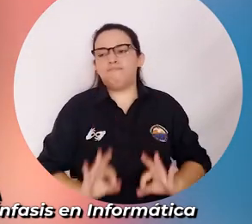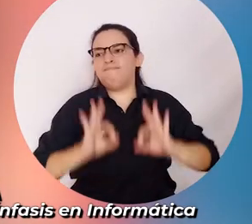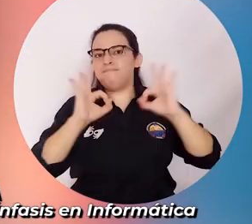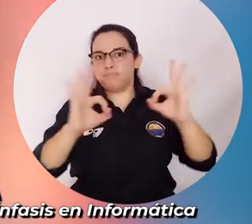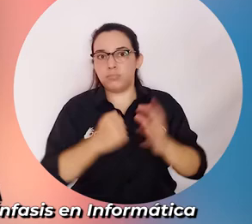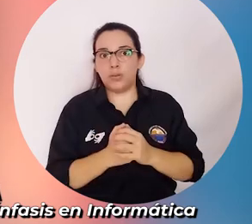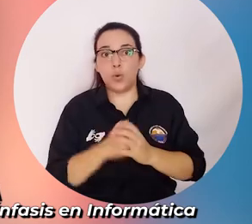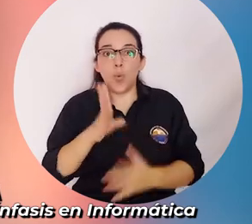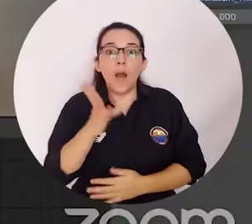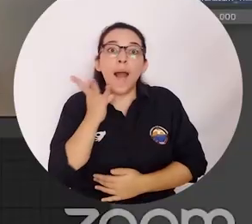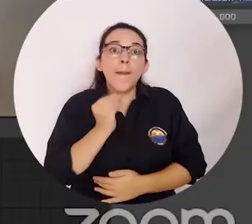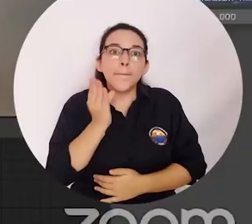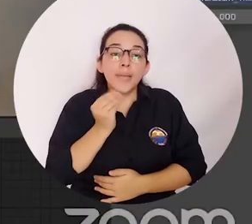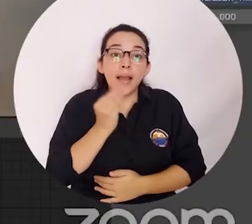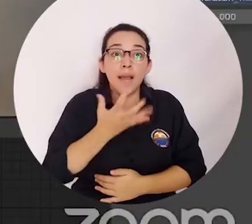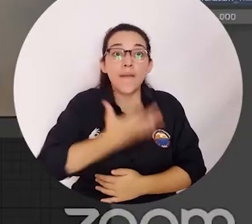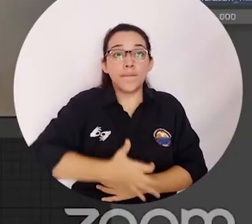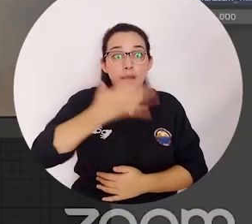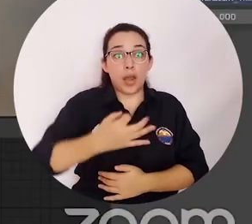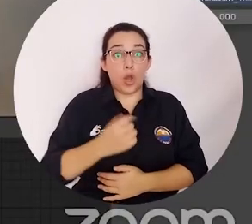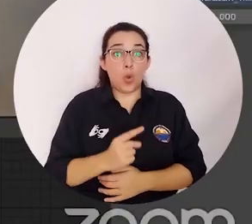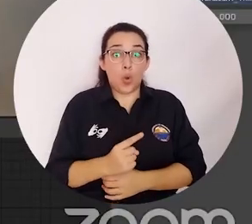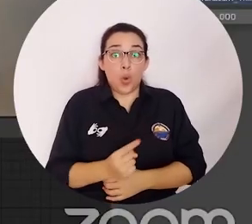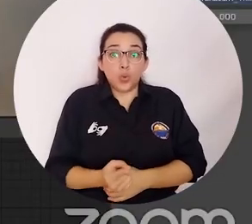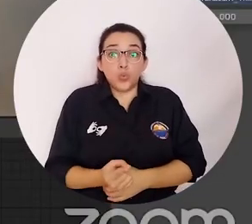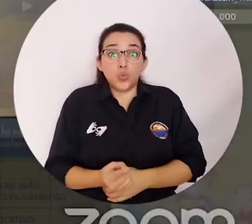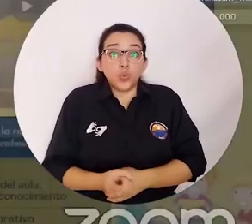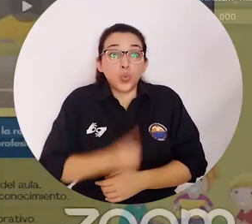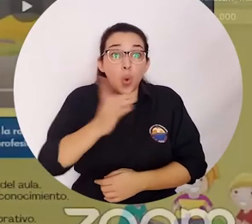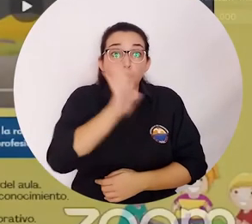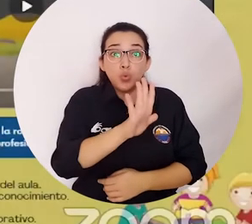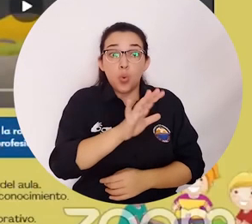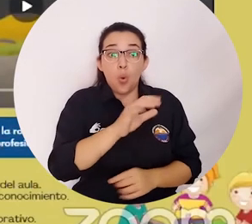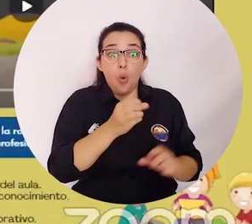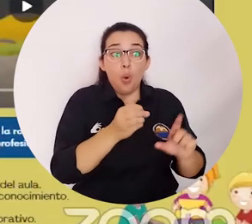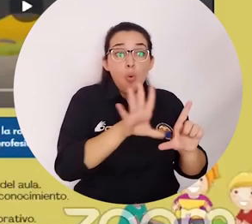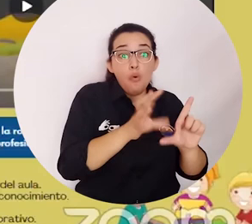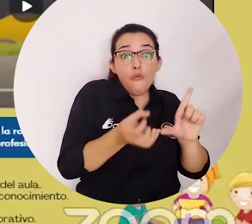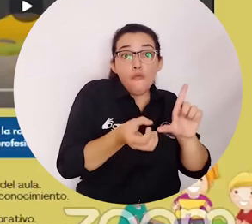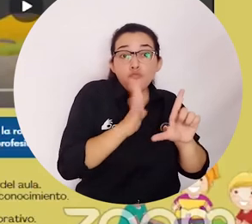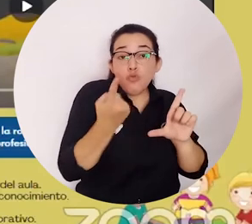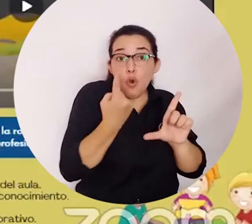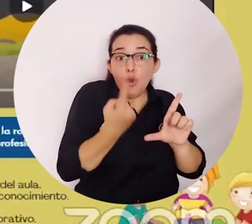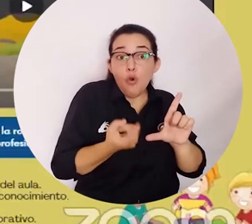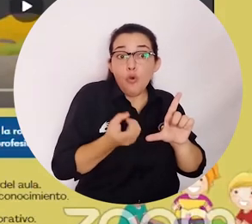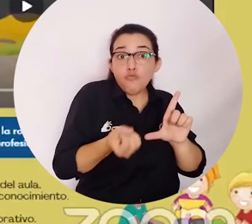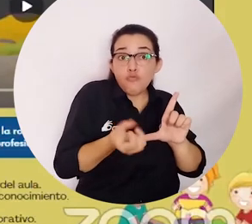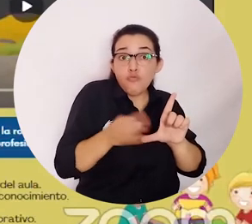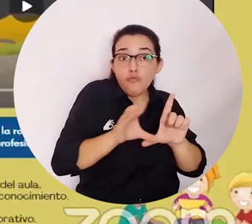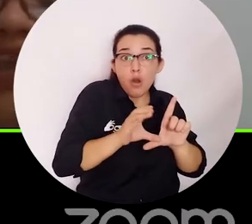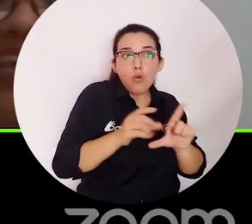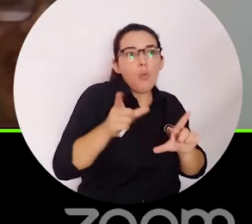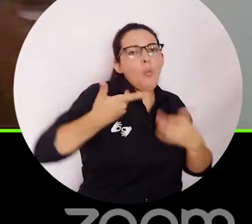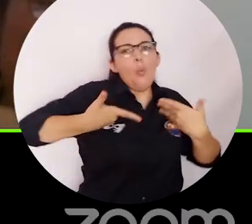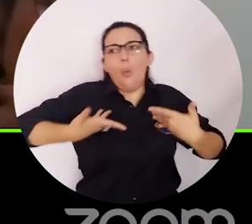y maravillosa experiencia, y créame que no solamente para los del área de informática, sino también para cualquier área del